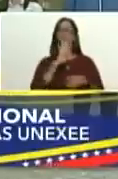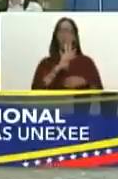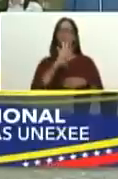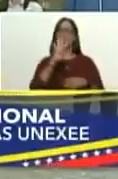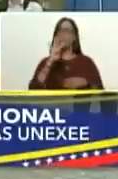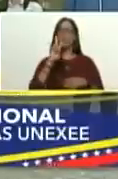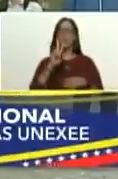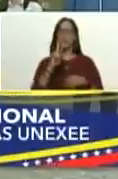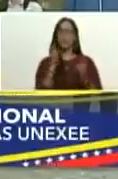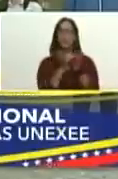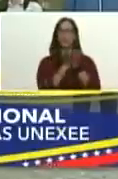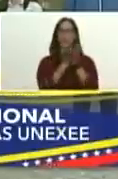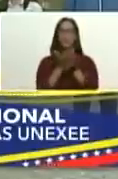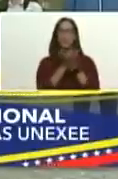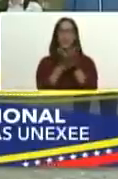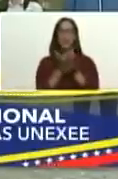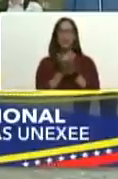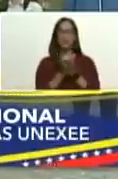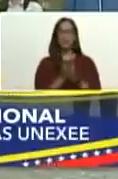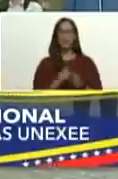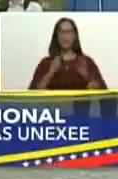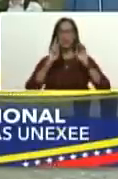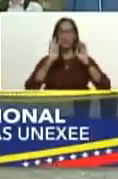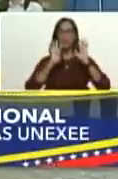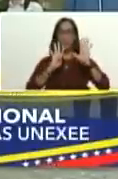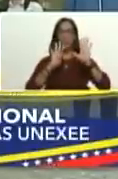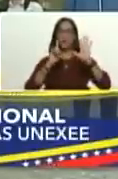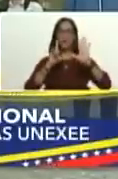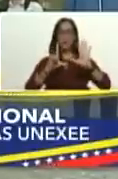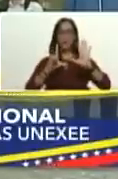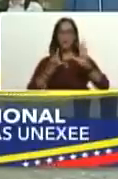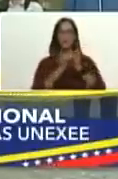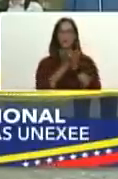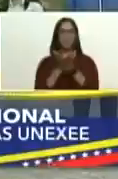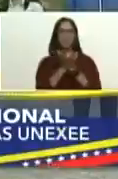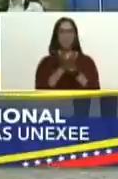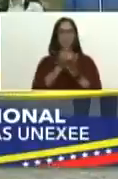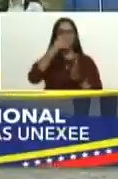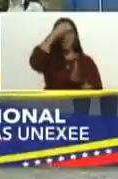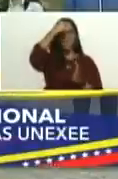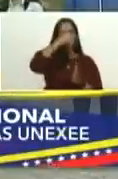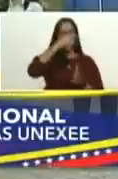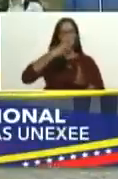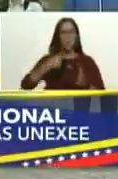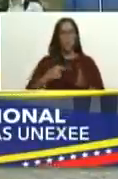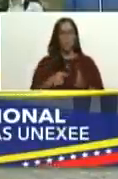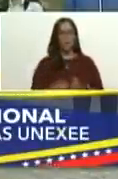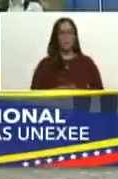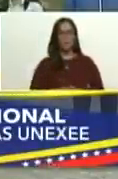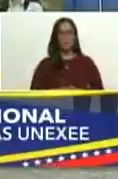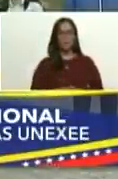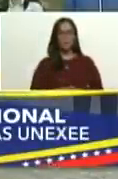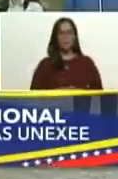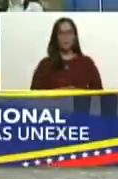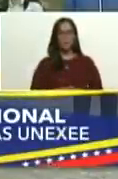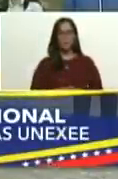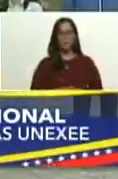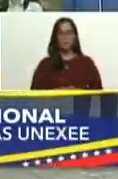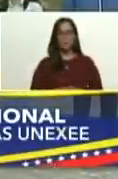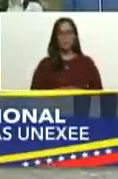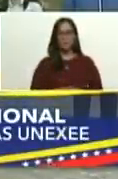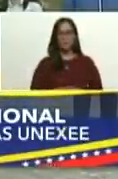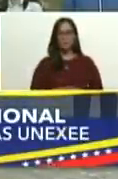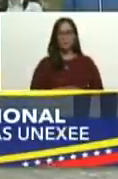estudiantes, 97 estudiantes de los pueblos aledaños acá, Guri, que se le ha dado la oportunidad a la